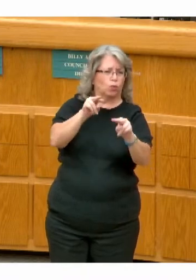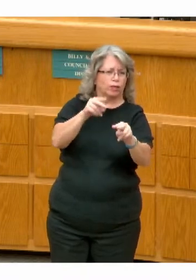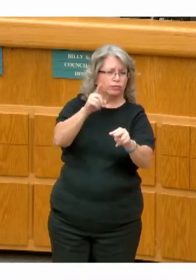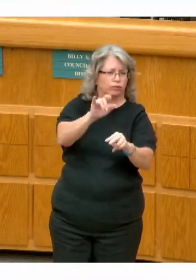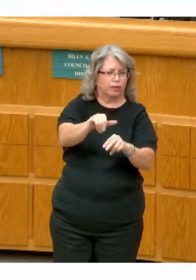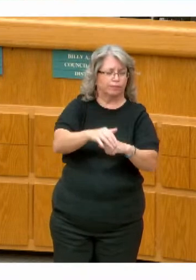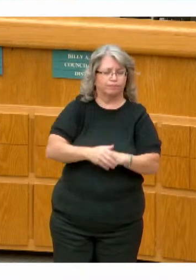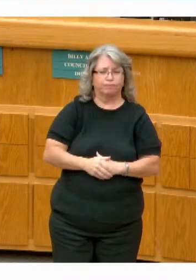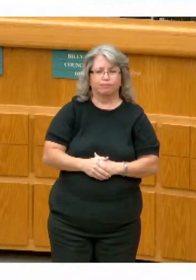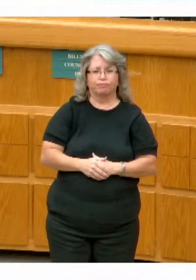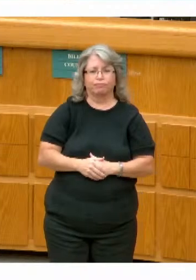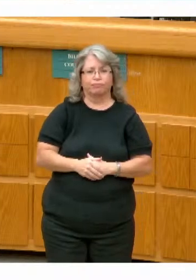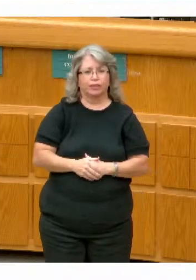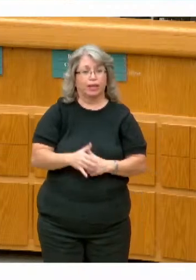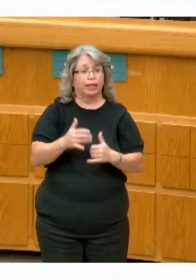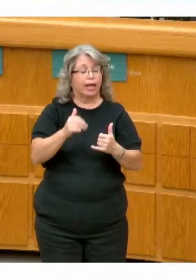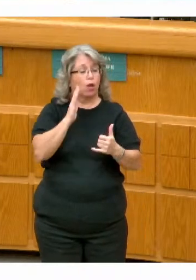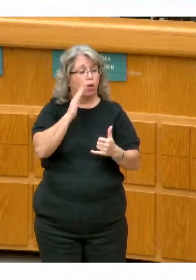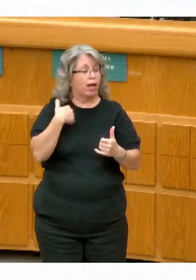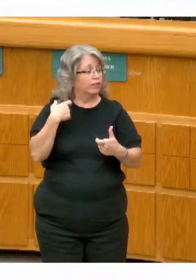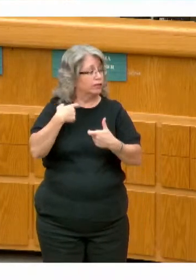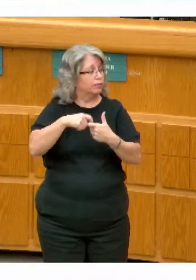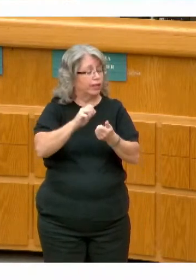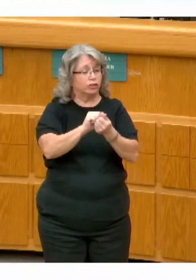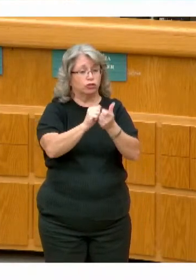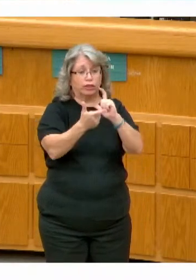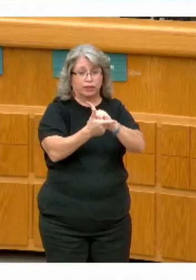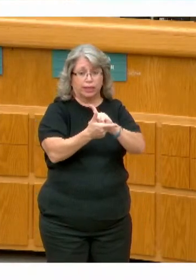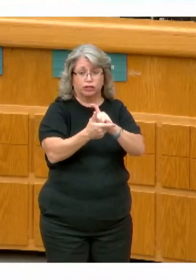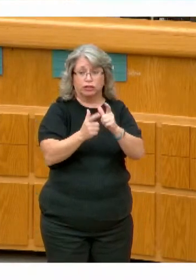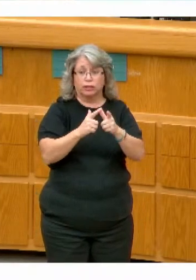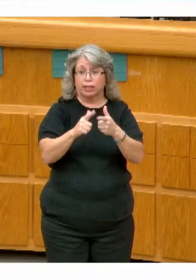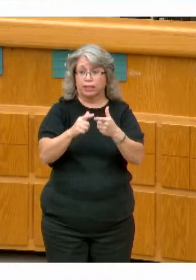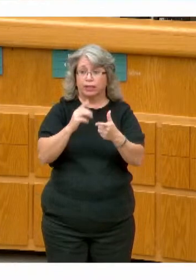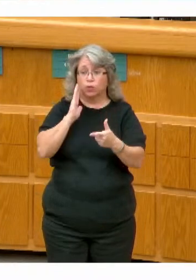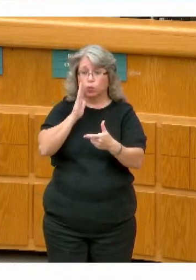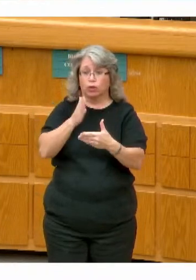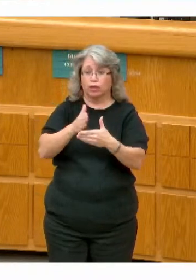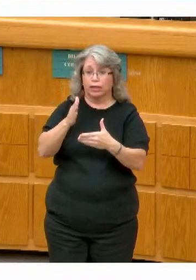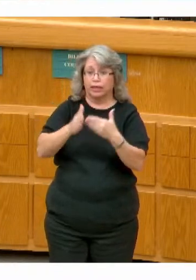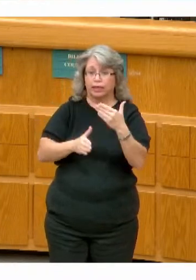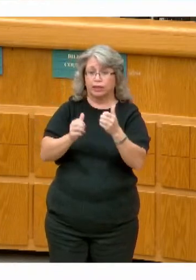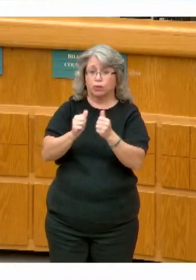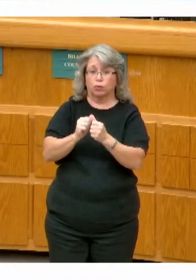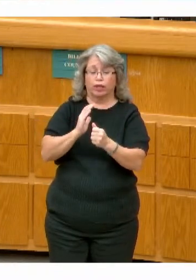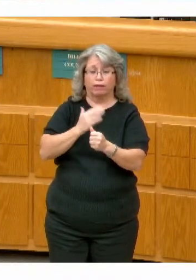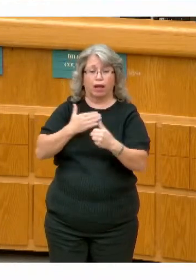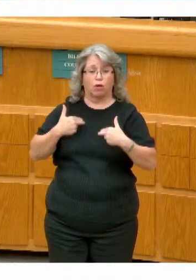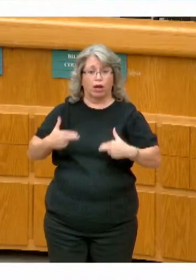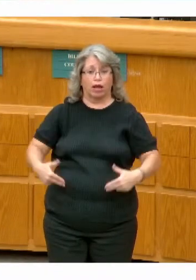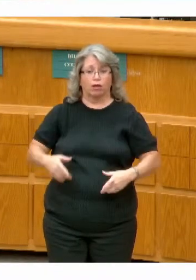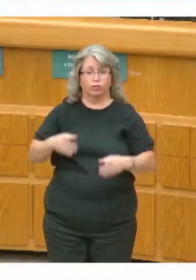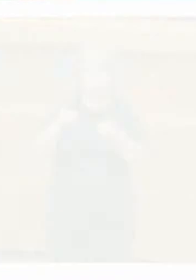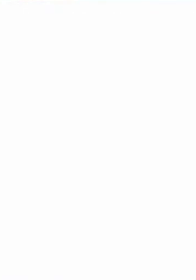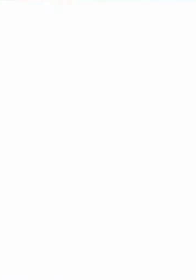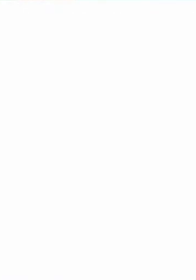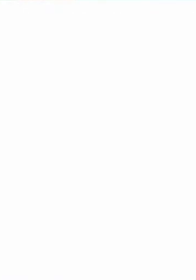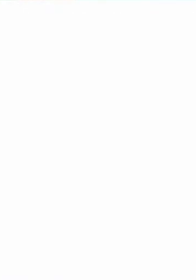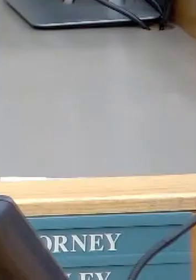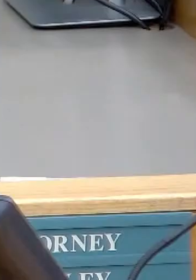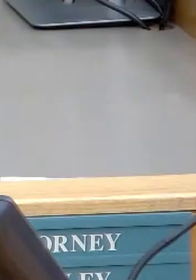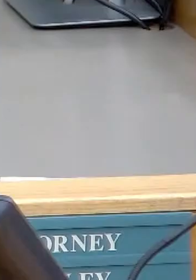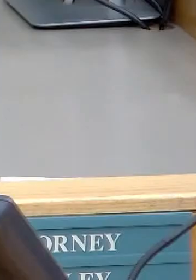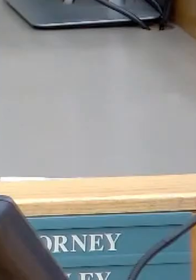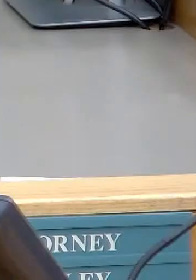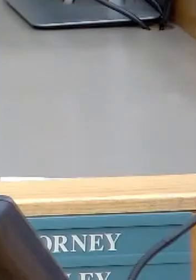All right, we're going to go to a translation, and then we're going to wrap this up with Public Health Director Rodriguez. Thank you.